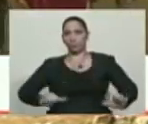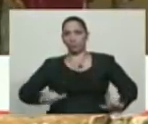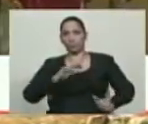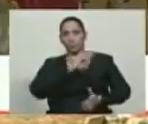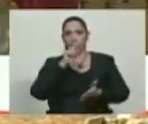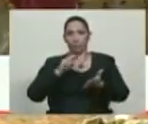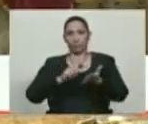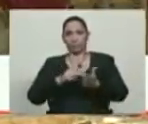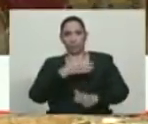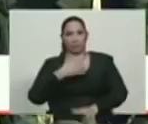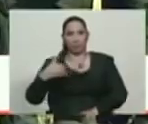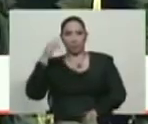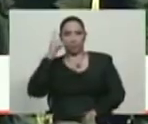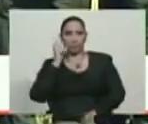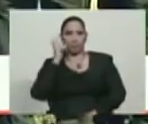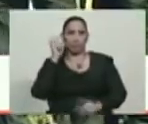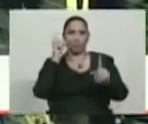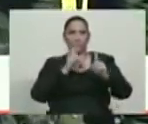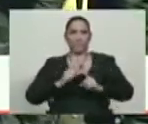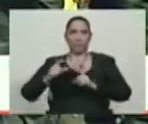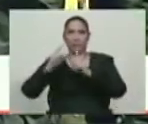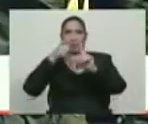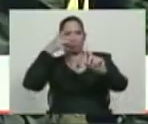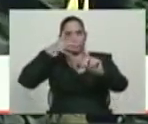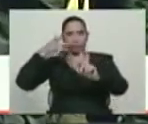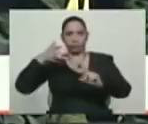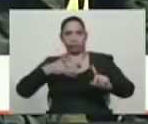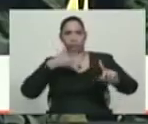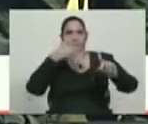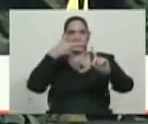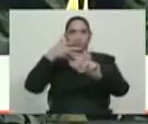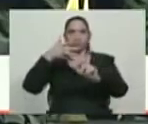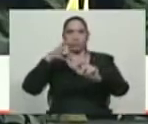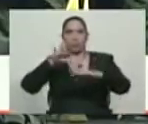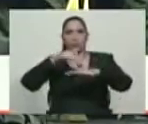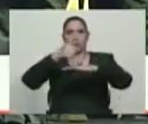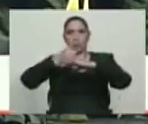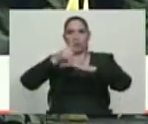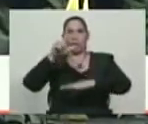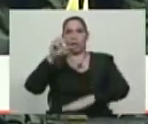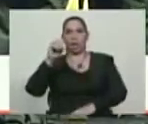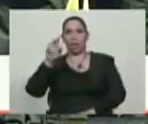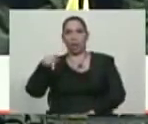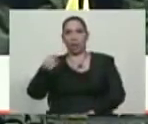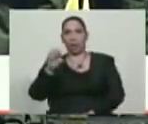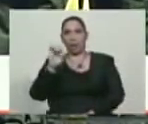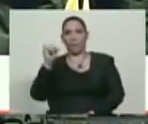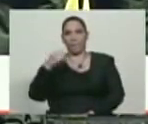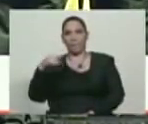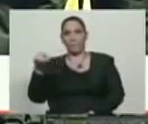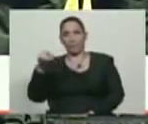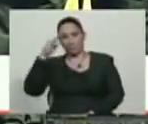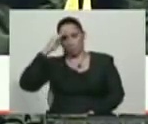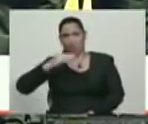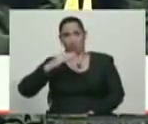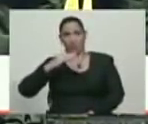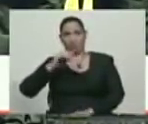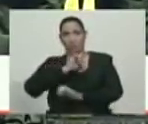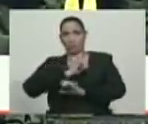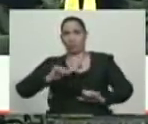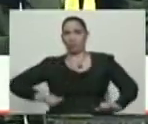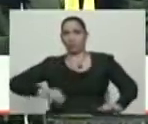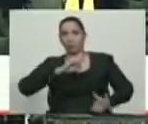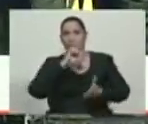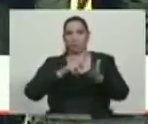quiero escuchar las palabras de orientación y de aliento del mayor general López Vargas, comandante general de la Guardia